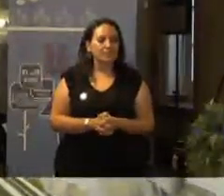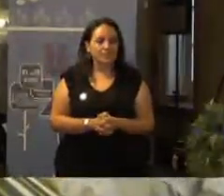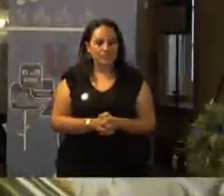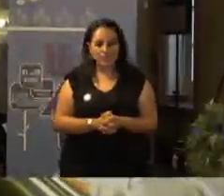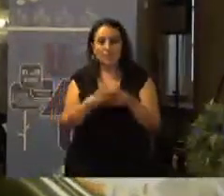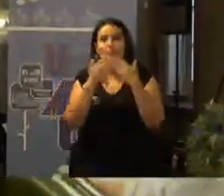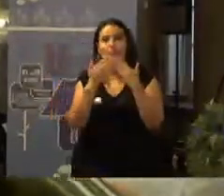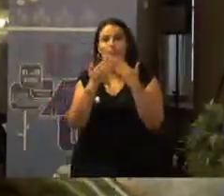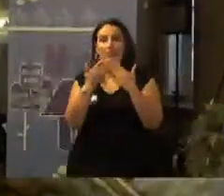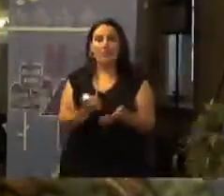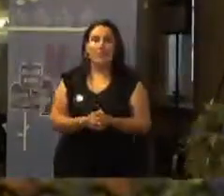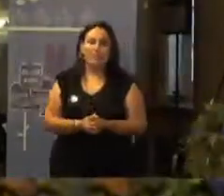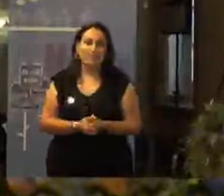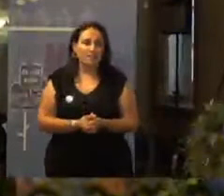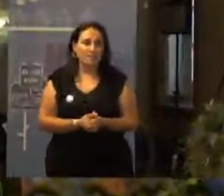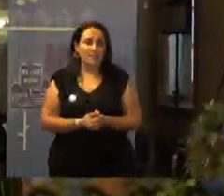Muchas gracias, Xoana.